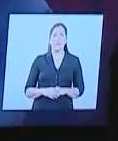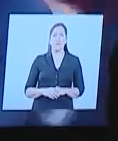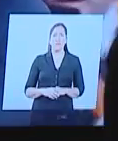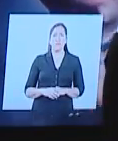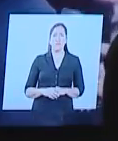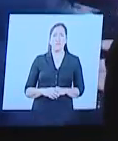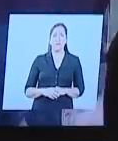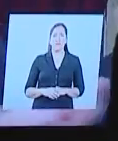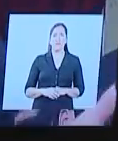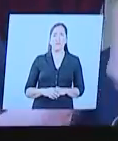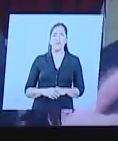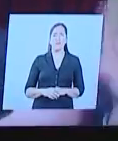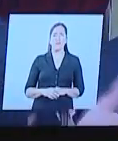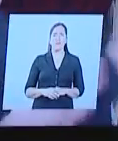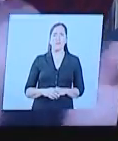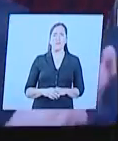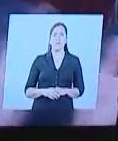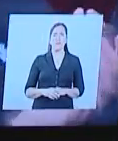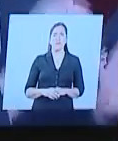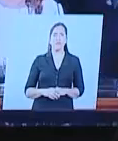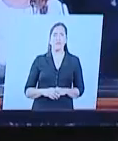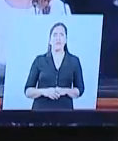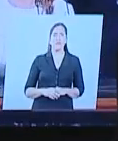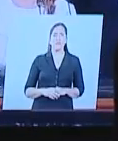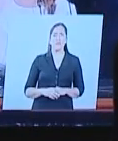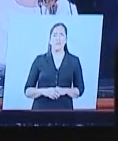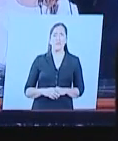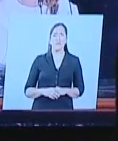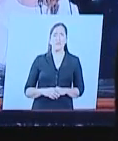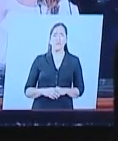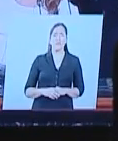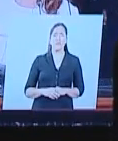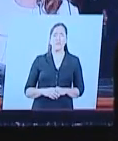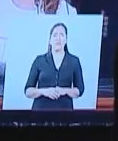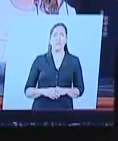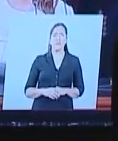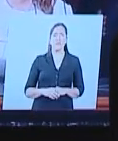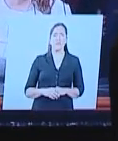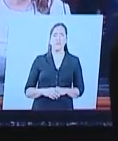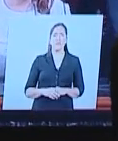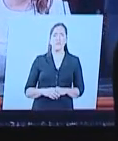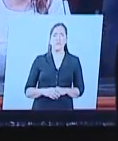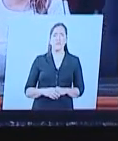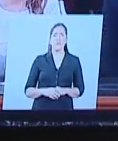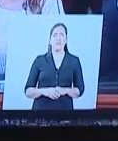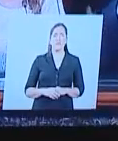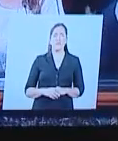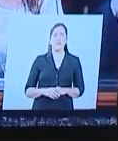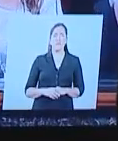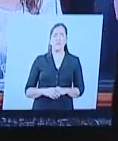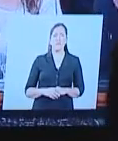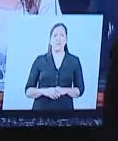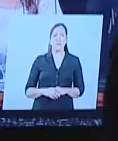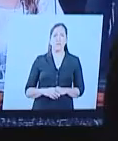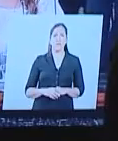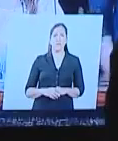jueces macristas, entonces lo implícito es lo que sucedía en la otra gestión. Exacto. Igualmente cuando dice